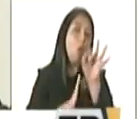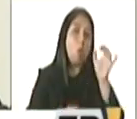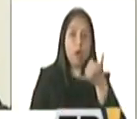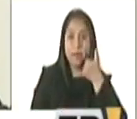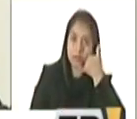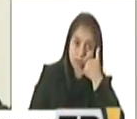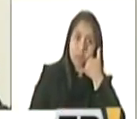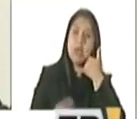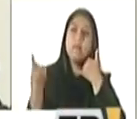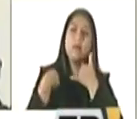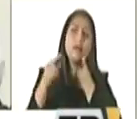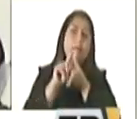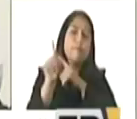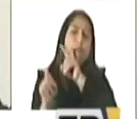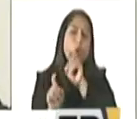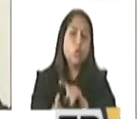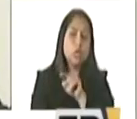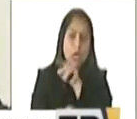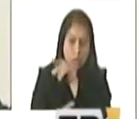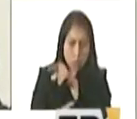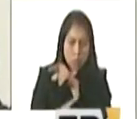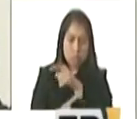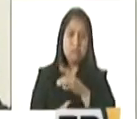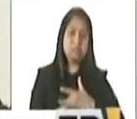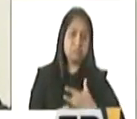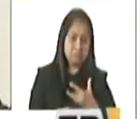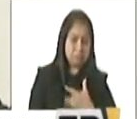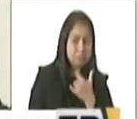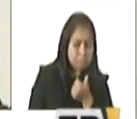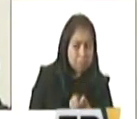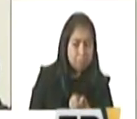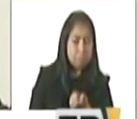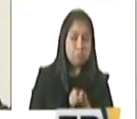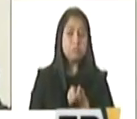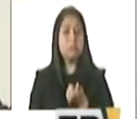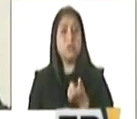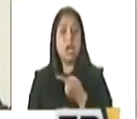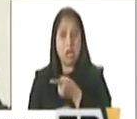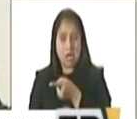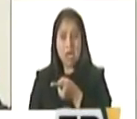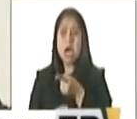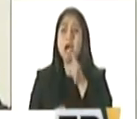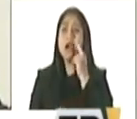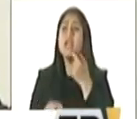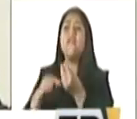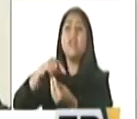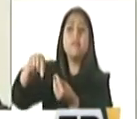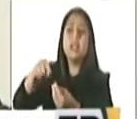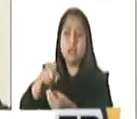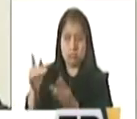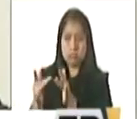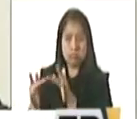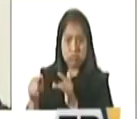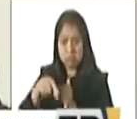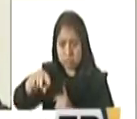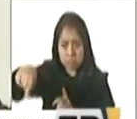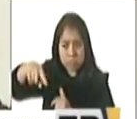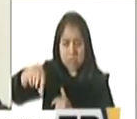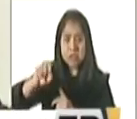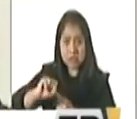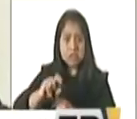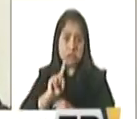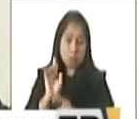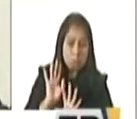teléfono para preguntarle si está bien esa persona y quiénes están con ellos. Esa actitud nos